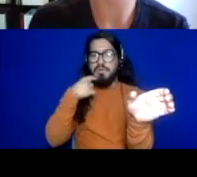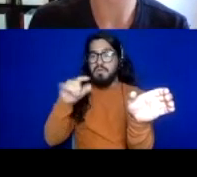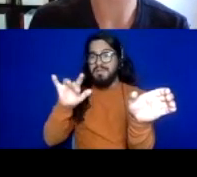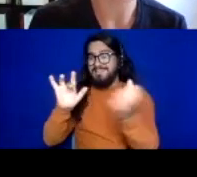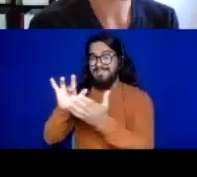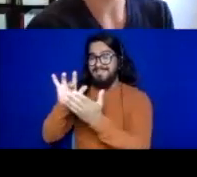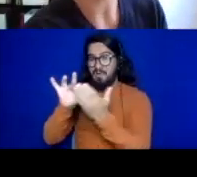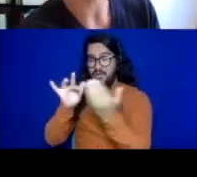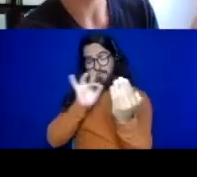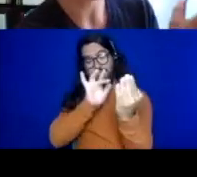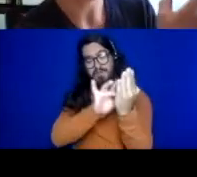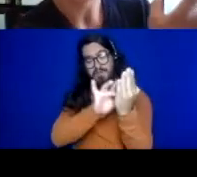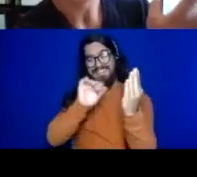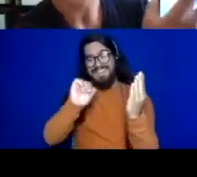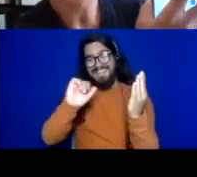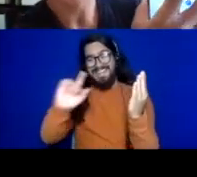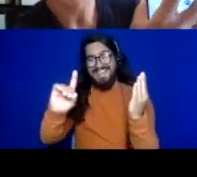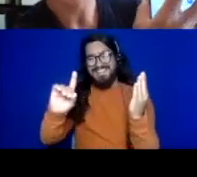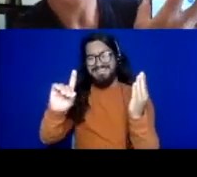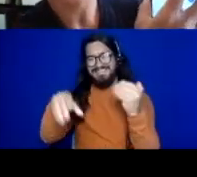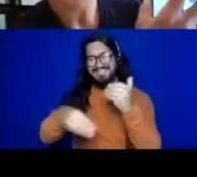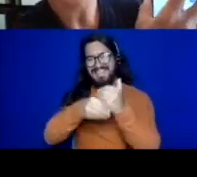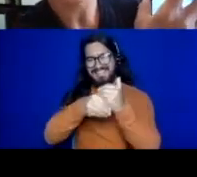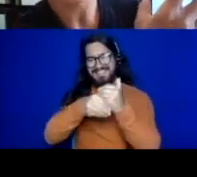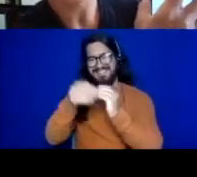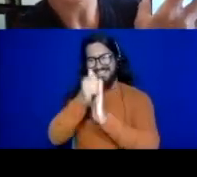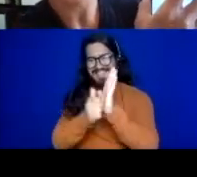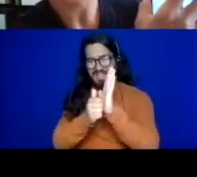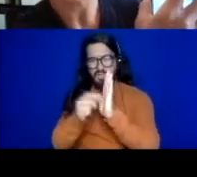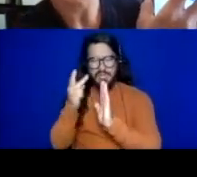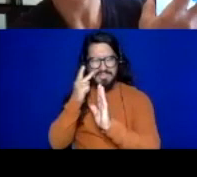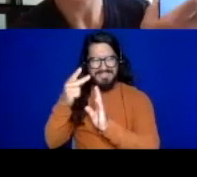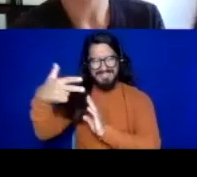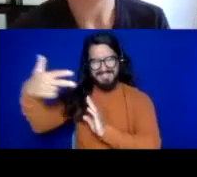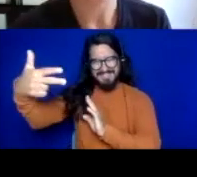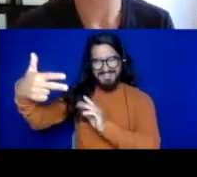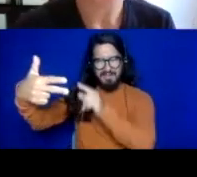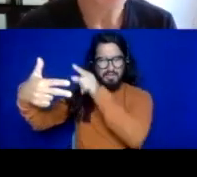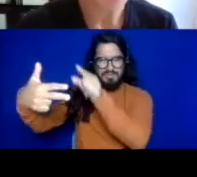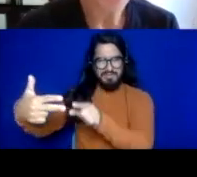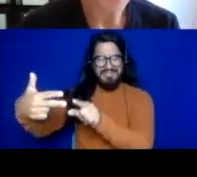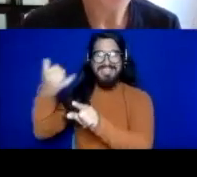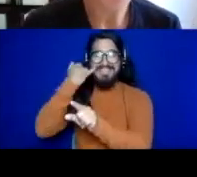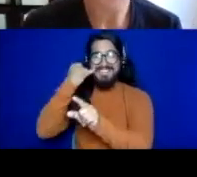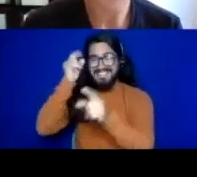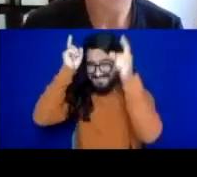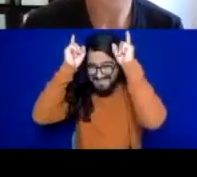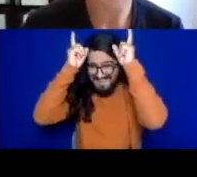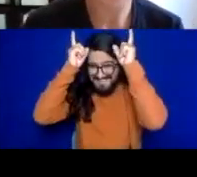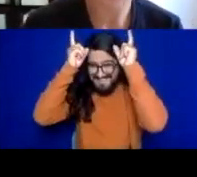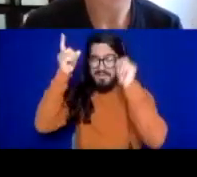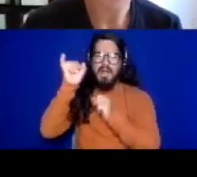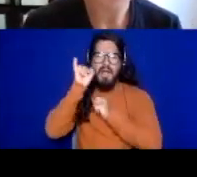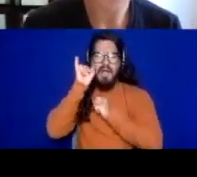a añadir, hacerle clic a añadir a cuenta que está en los puntitos, tres puntitos en la esquina